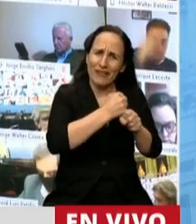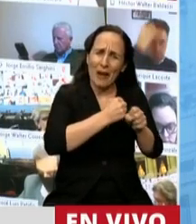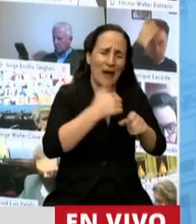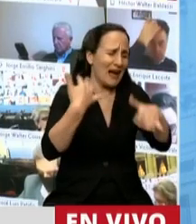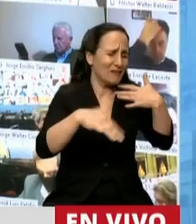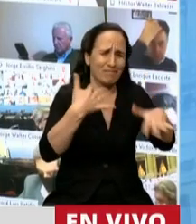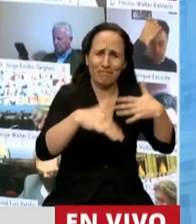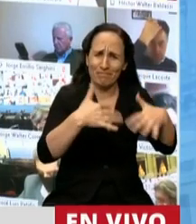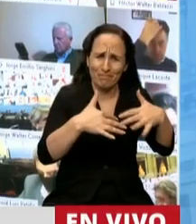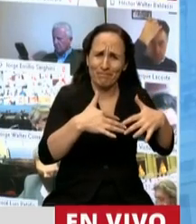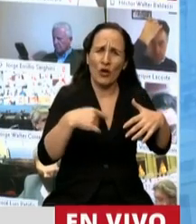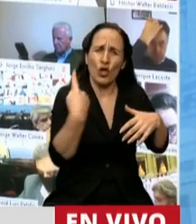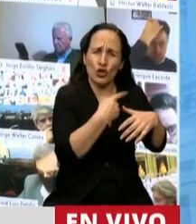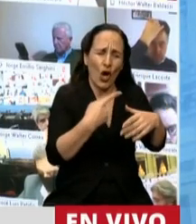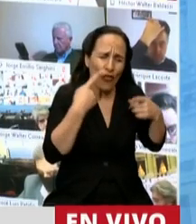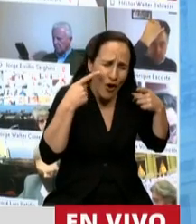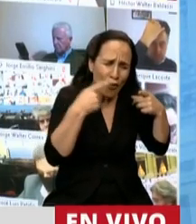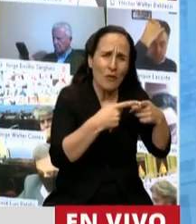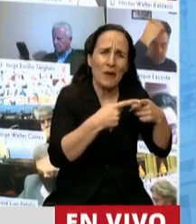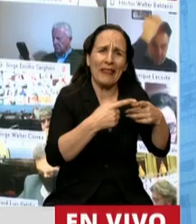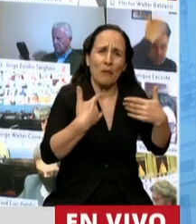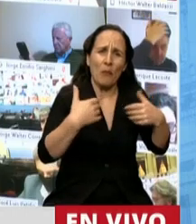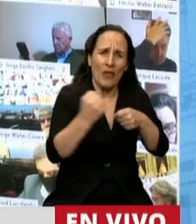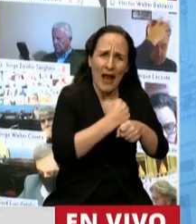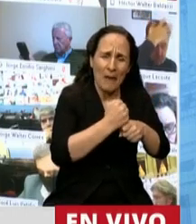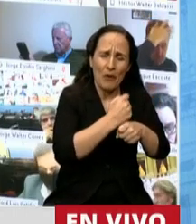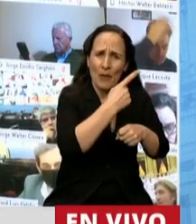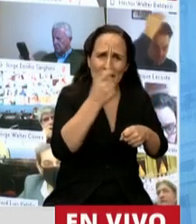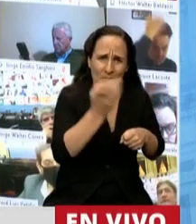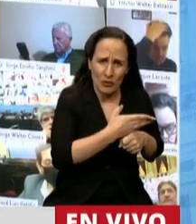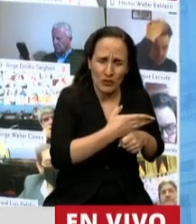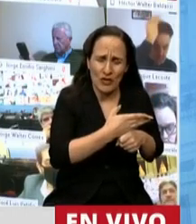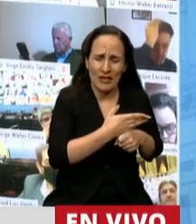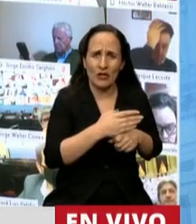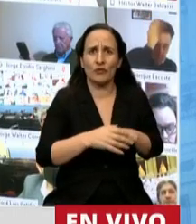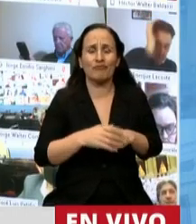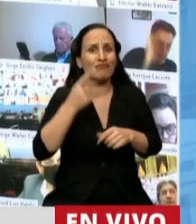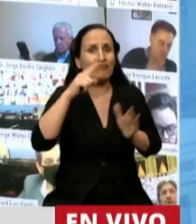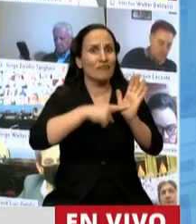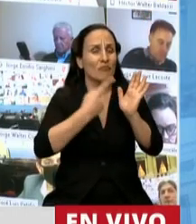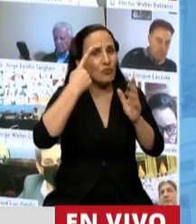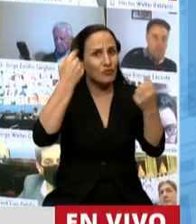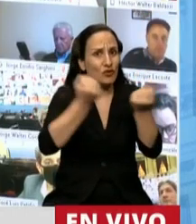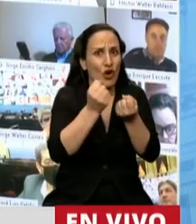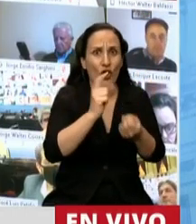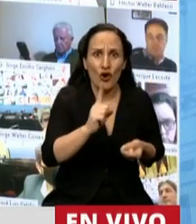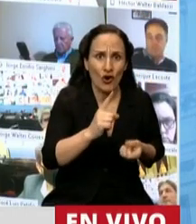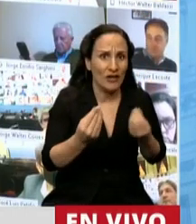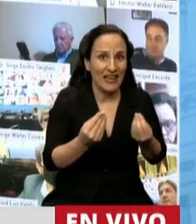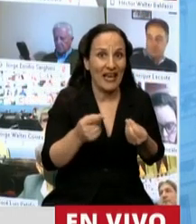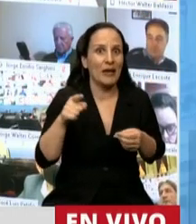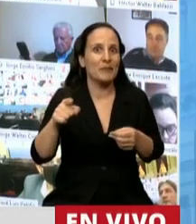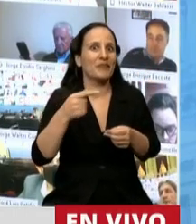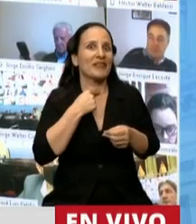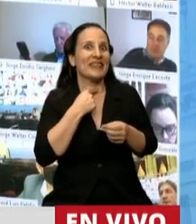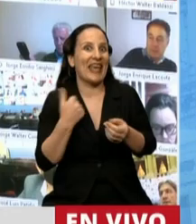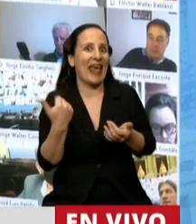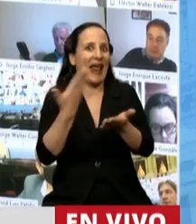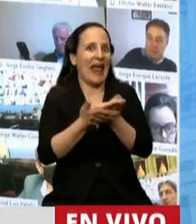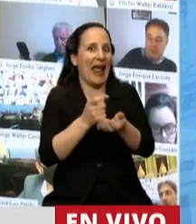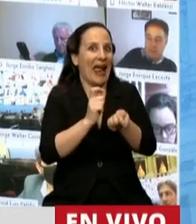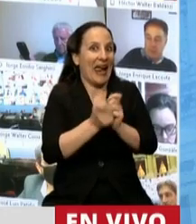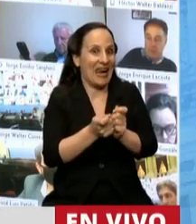contrarreloj con la voluntad de obtener una aprobación por unanimidad. En lo que diferimos respecto de lo que pretende incorporar este 9